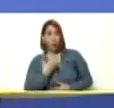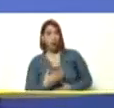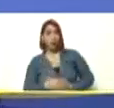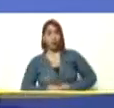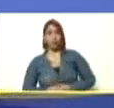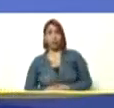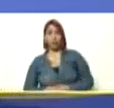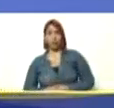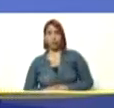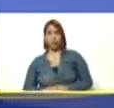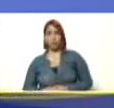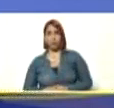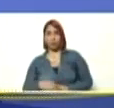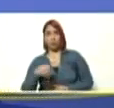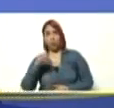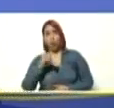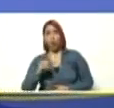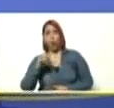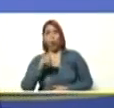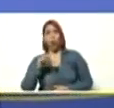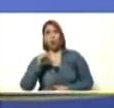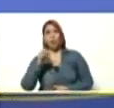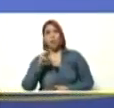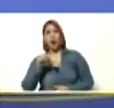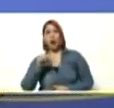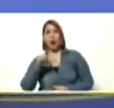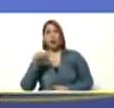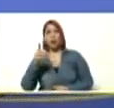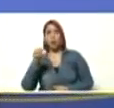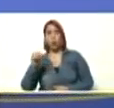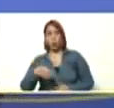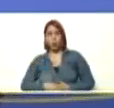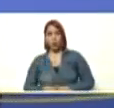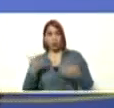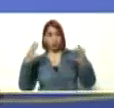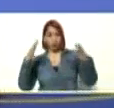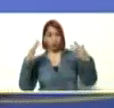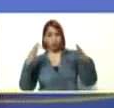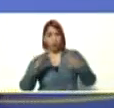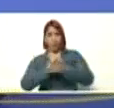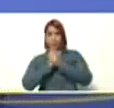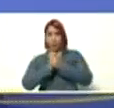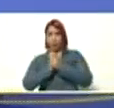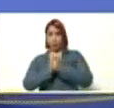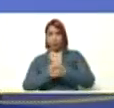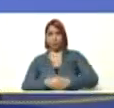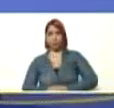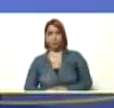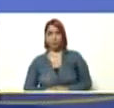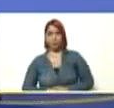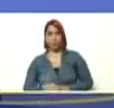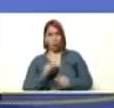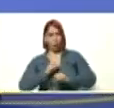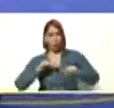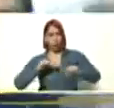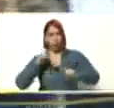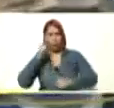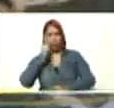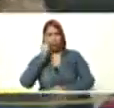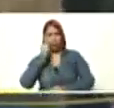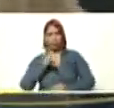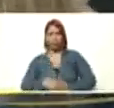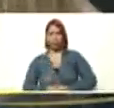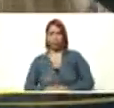Osvaldo Vera, diputado, líder obrero, camarada, un aplauso a Osvaldo Vera, vale, está gordo, eso